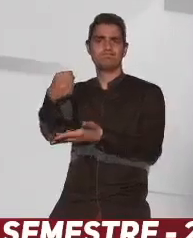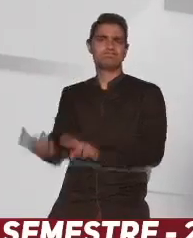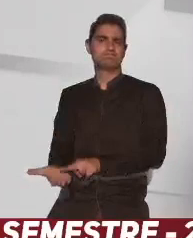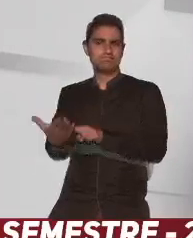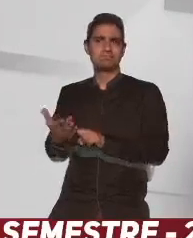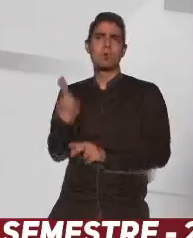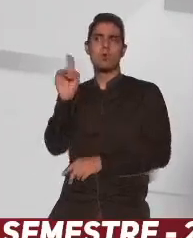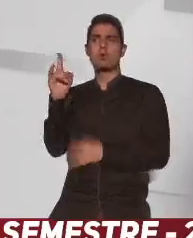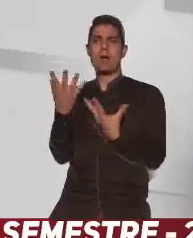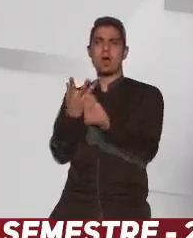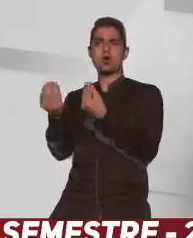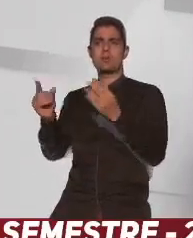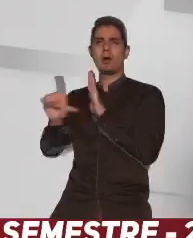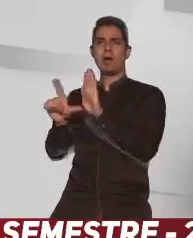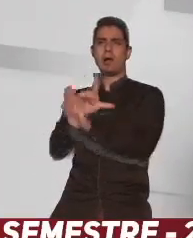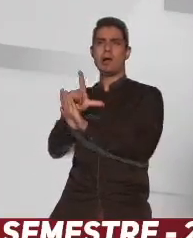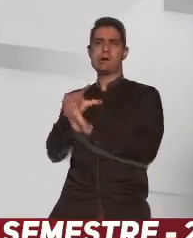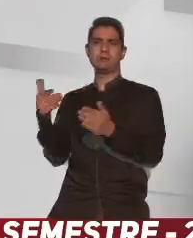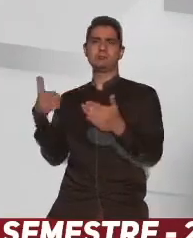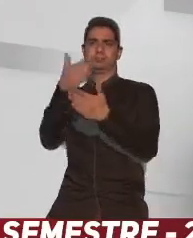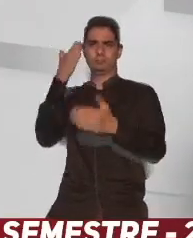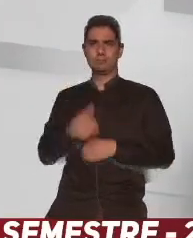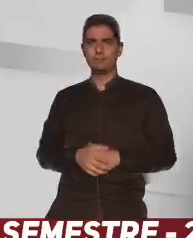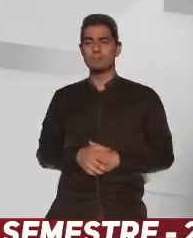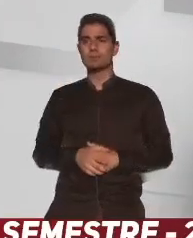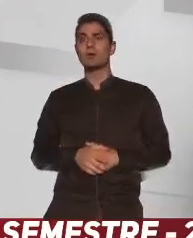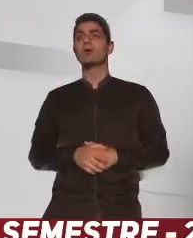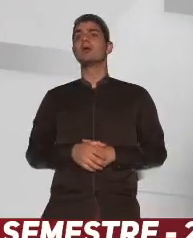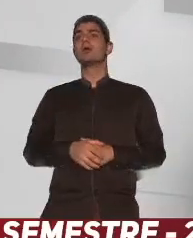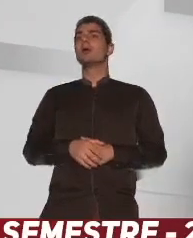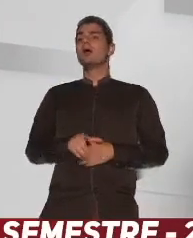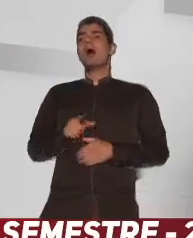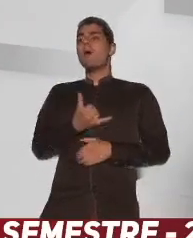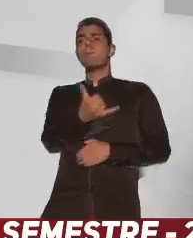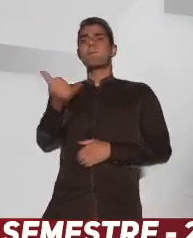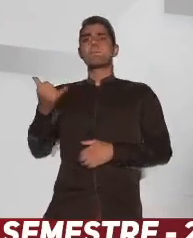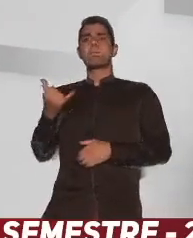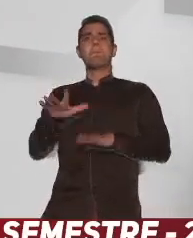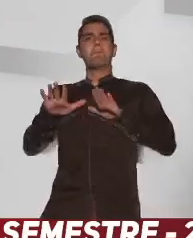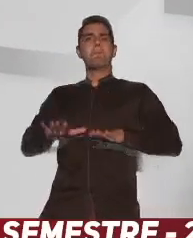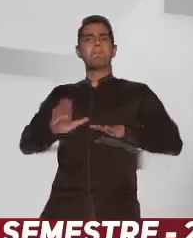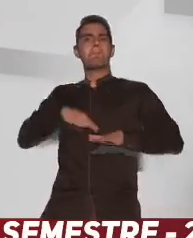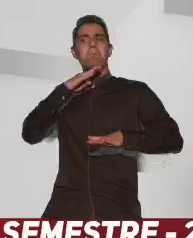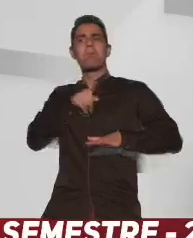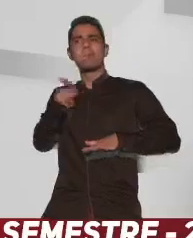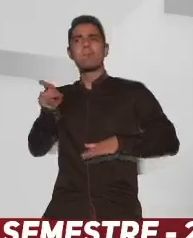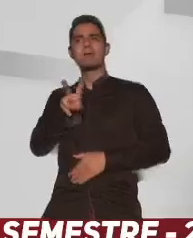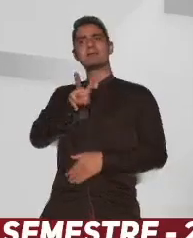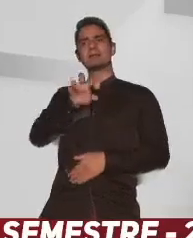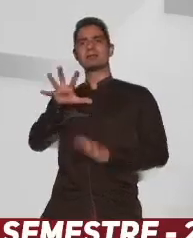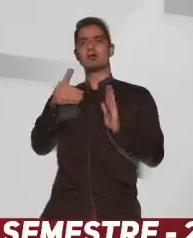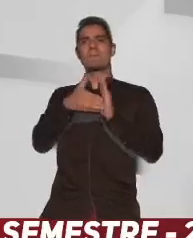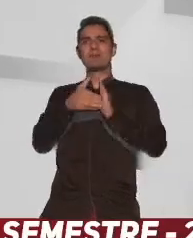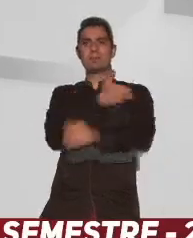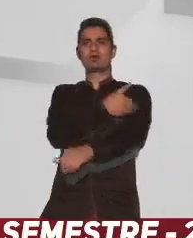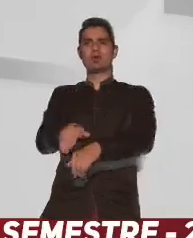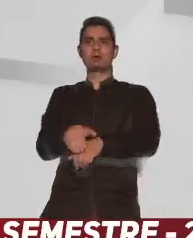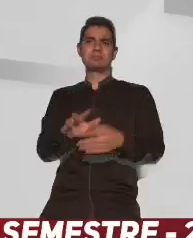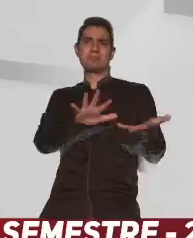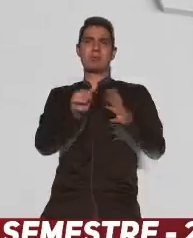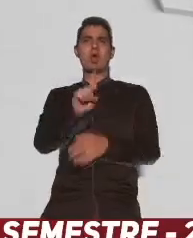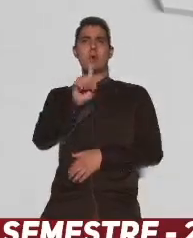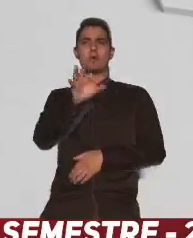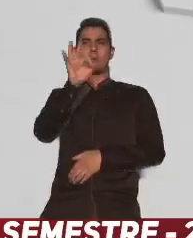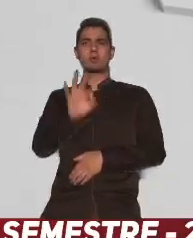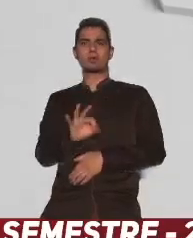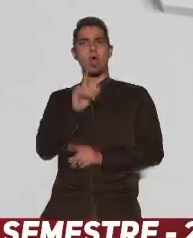ley. Disminución de pasivos, 75 mil millones que corresponden al 1% para atender el pago de las cesantías